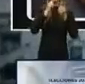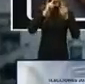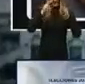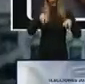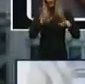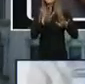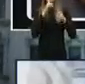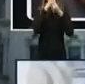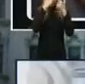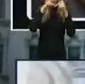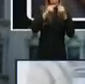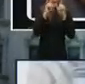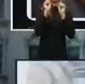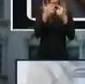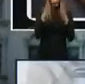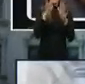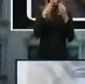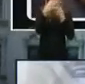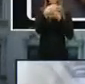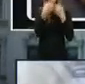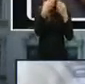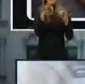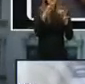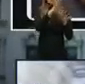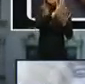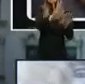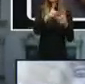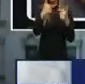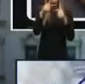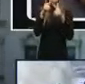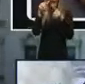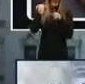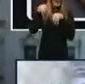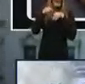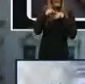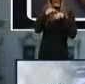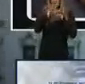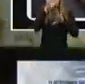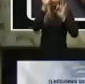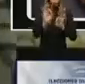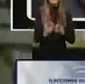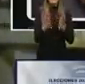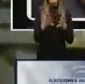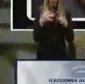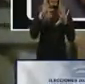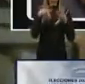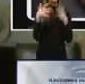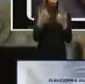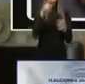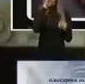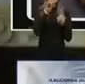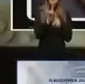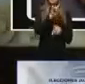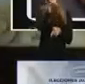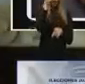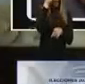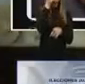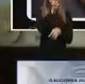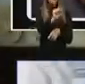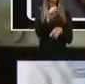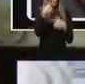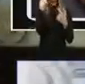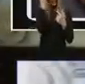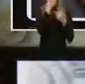ya está ocupado y ya no se pueden movilizar por este punto. Entonces también tómenlo en cuenta a todas las personas